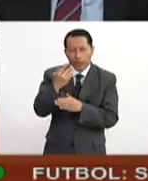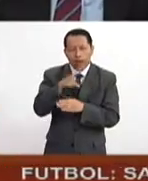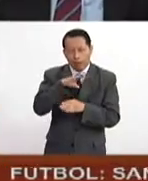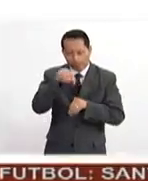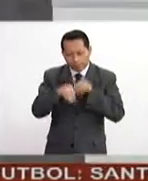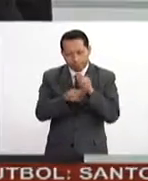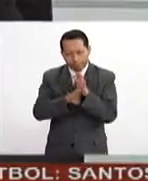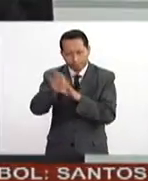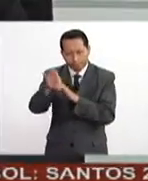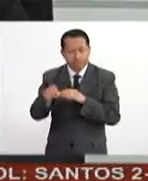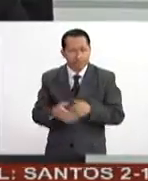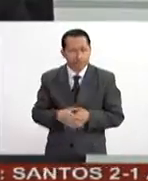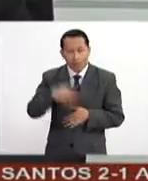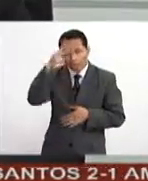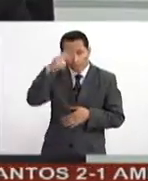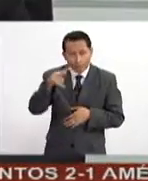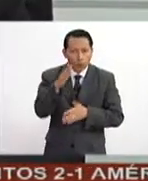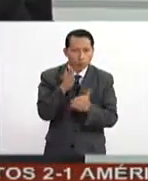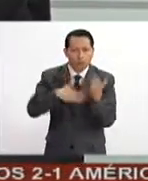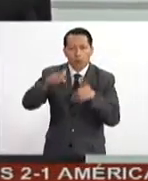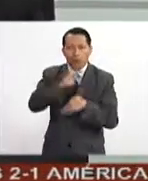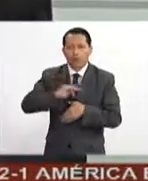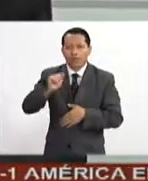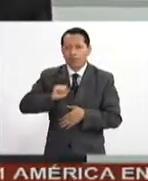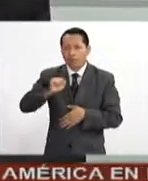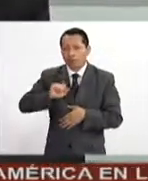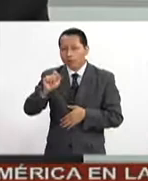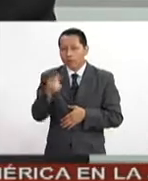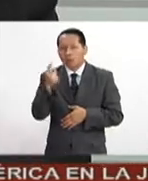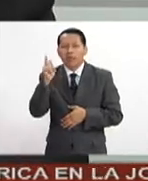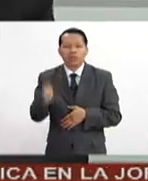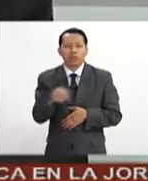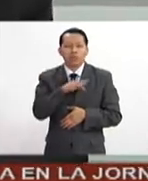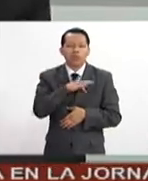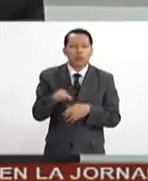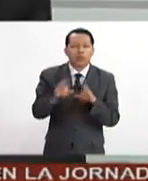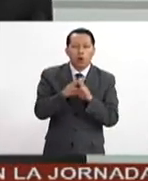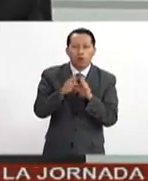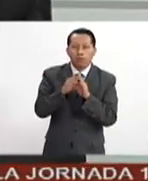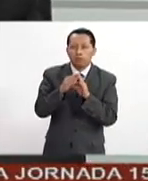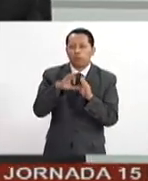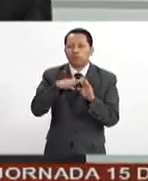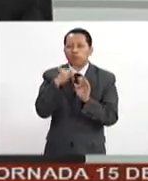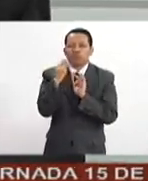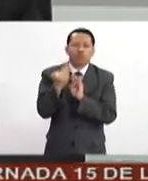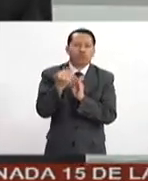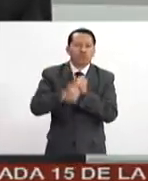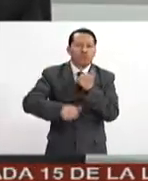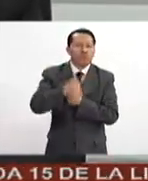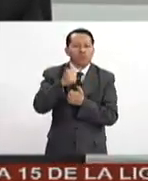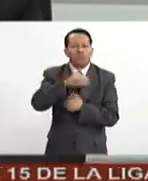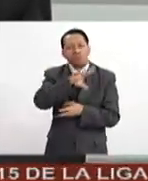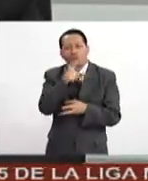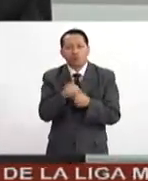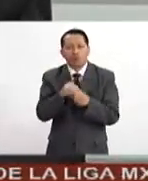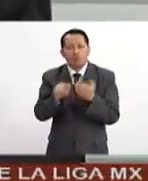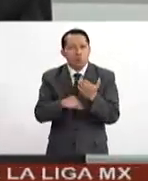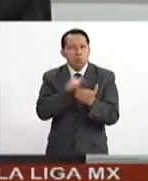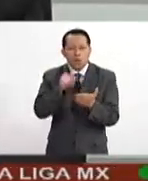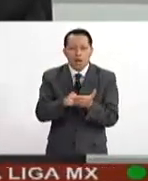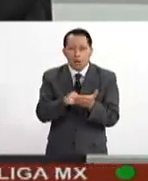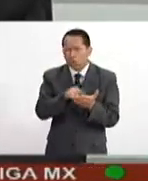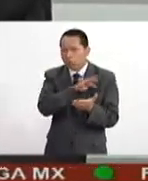nuestro país. Un México exitoso en el siglo XXI, es decir, un México que pueda competir con quien sea, en donde sea, y